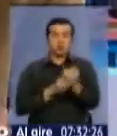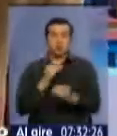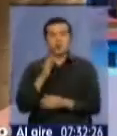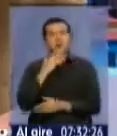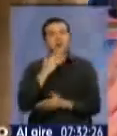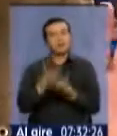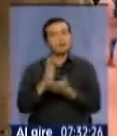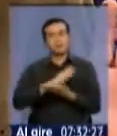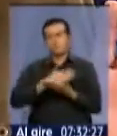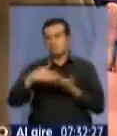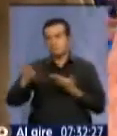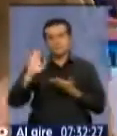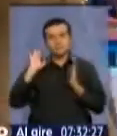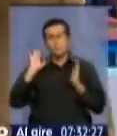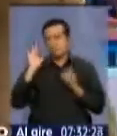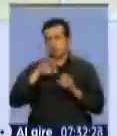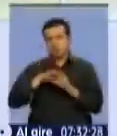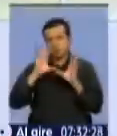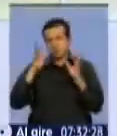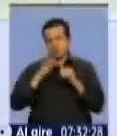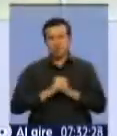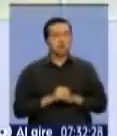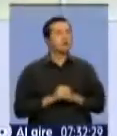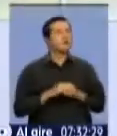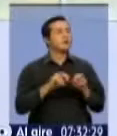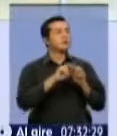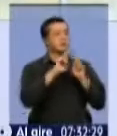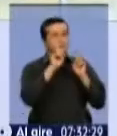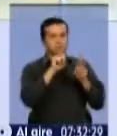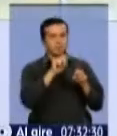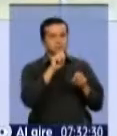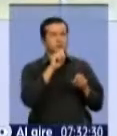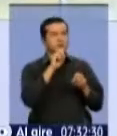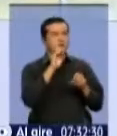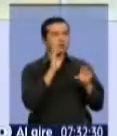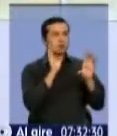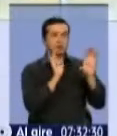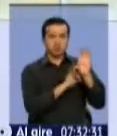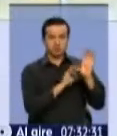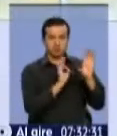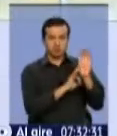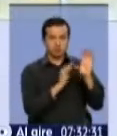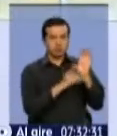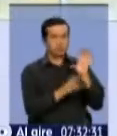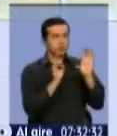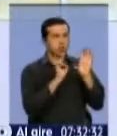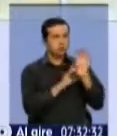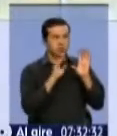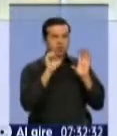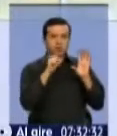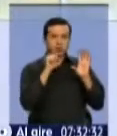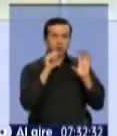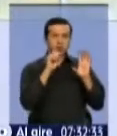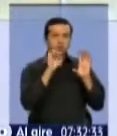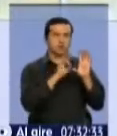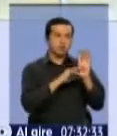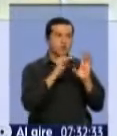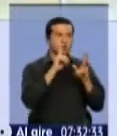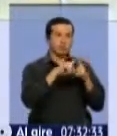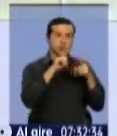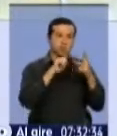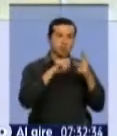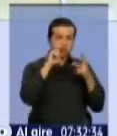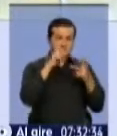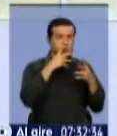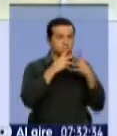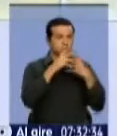dice gracias y no le elige, ¿no? El otro tema que se está planteando es el Consejo de Participación Ciudadana, en términos de designación de organismos de control y en términos